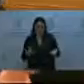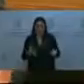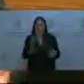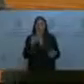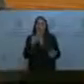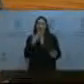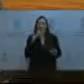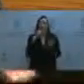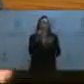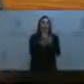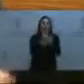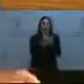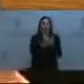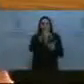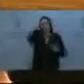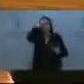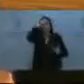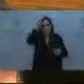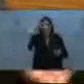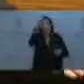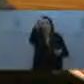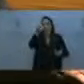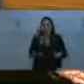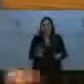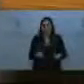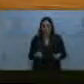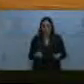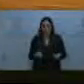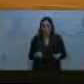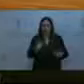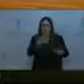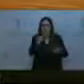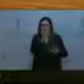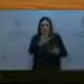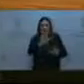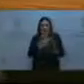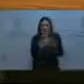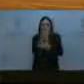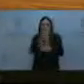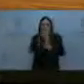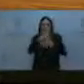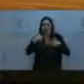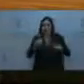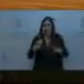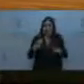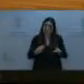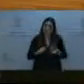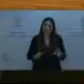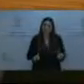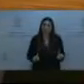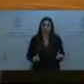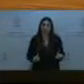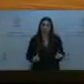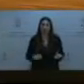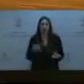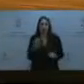una prueba que se celebre un domingo que el resto de días de la semana. Y ustedes lo saben. Porque les tengo